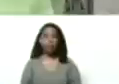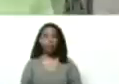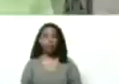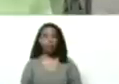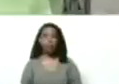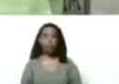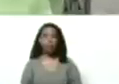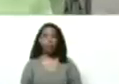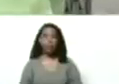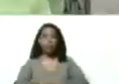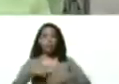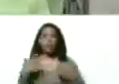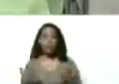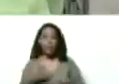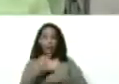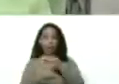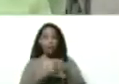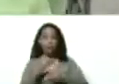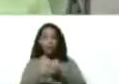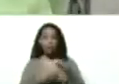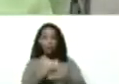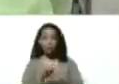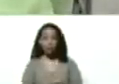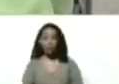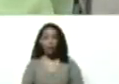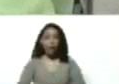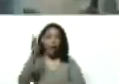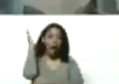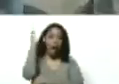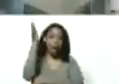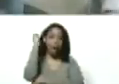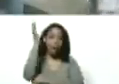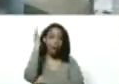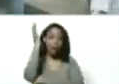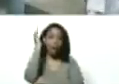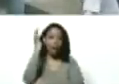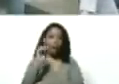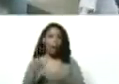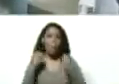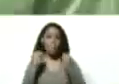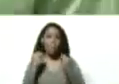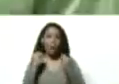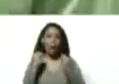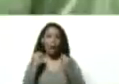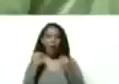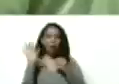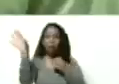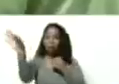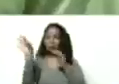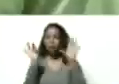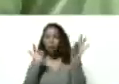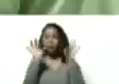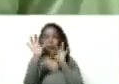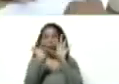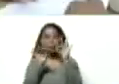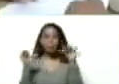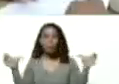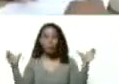se realizó las asambleas para elegir los propulsores